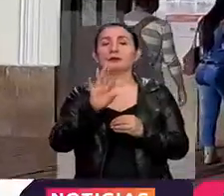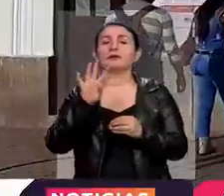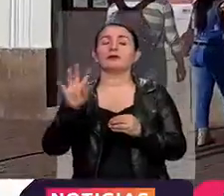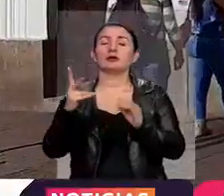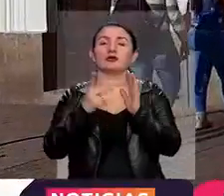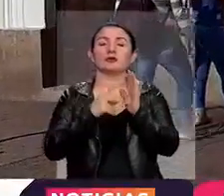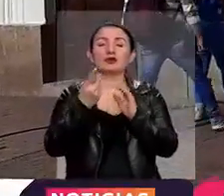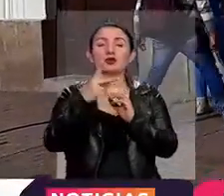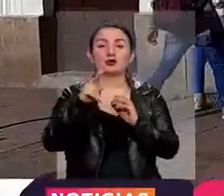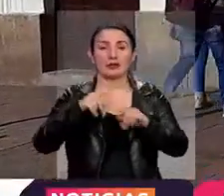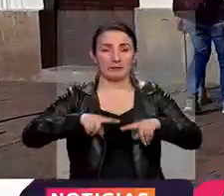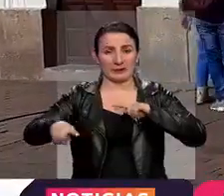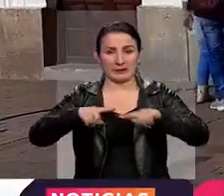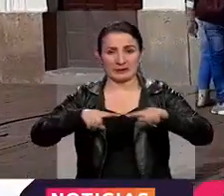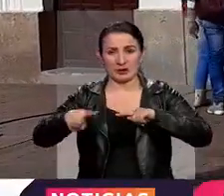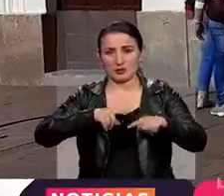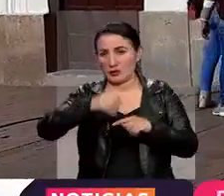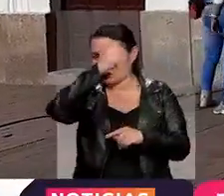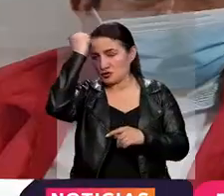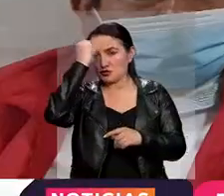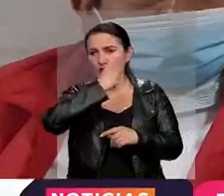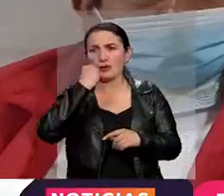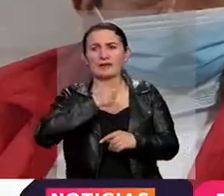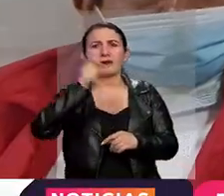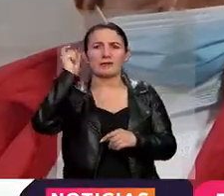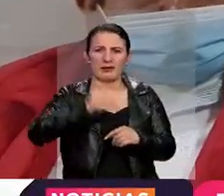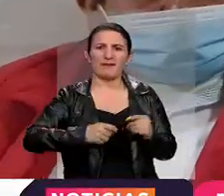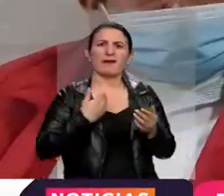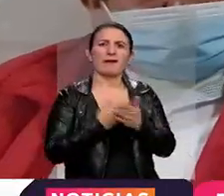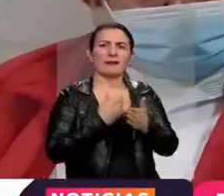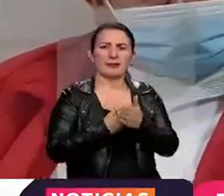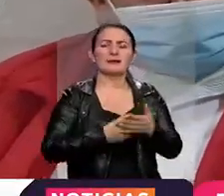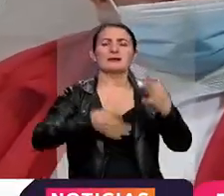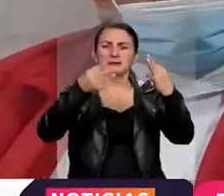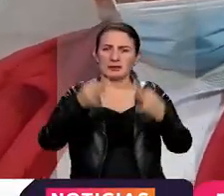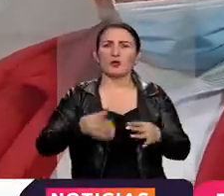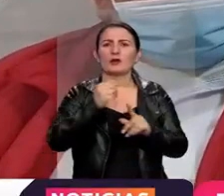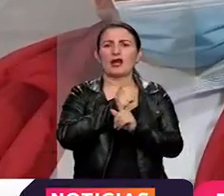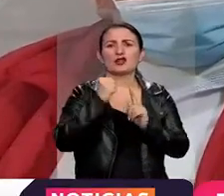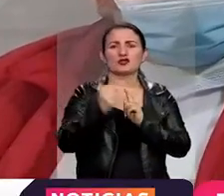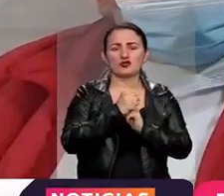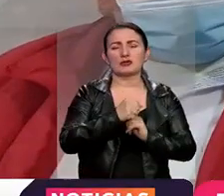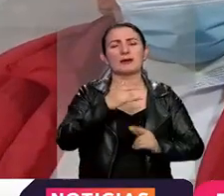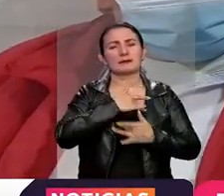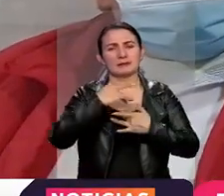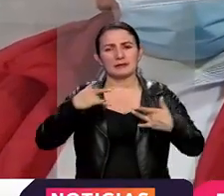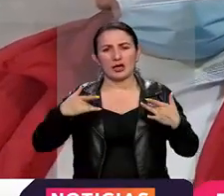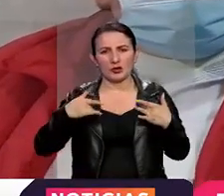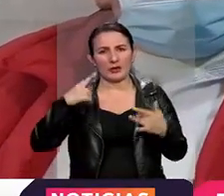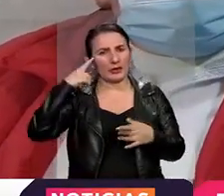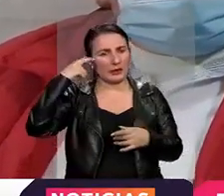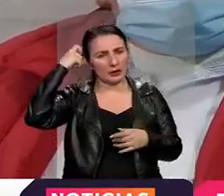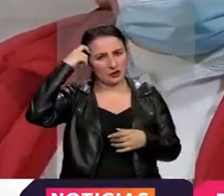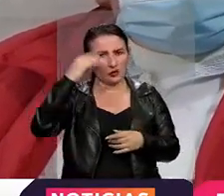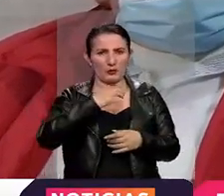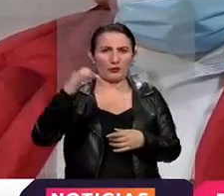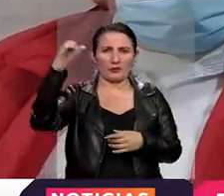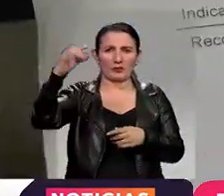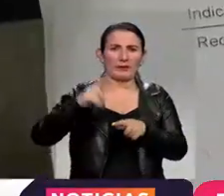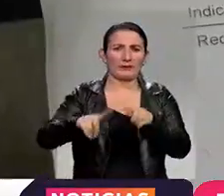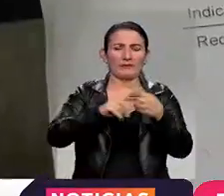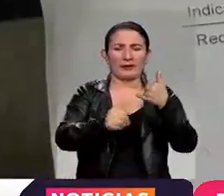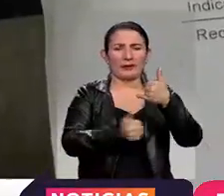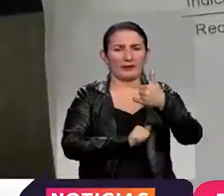2012, la Administración Municipal de Soacha debe garantizar la seguridad social en salud y riesgos profesionales de los ediles